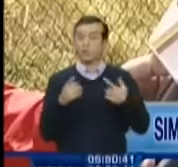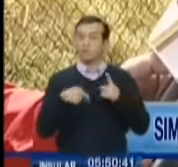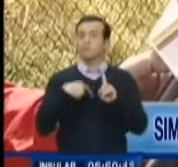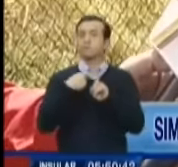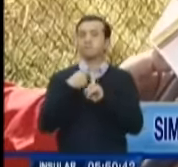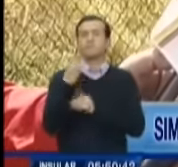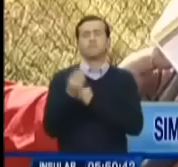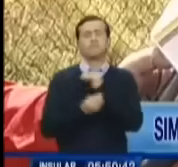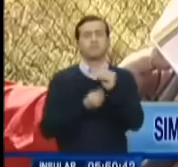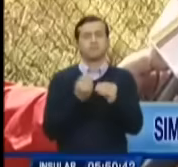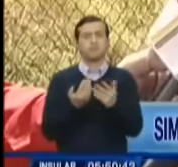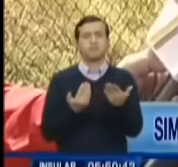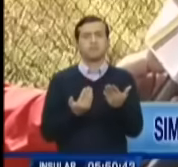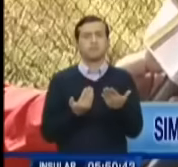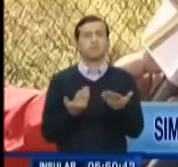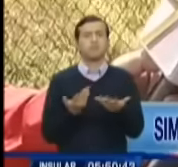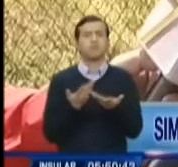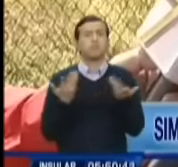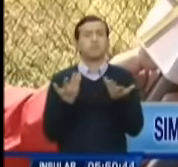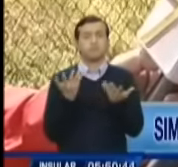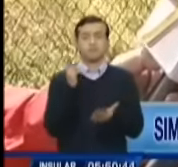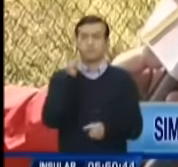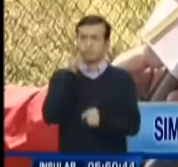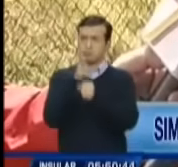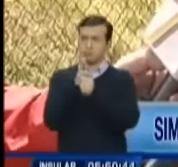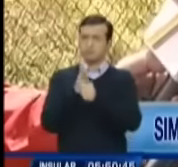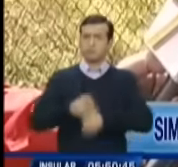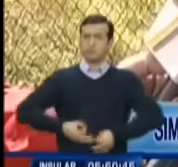eso, nosotros hemos colocado